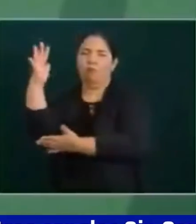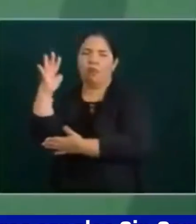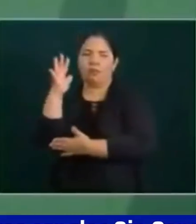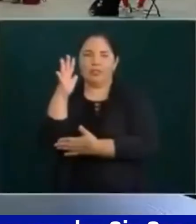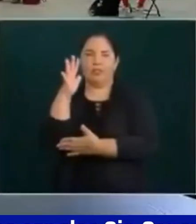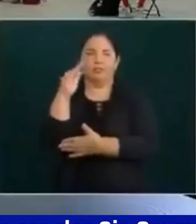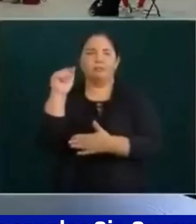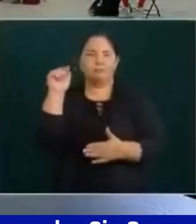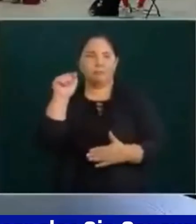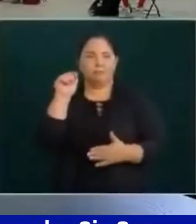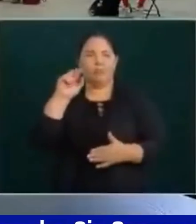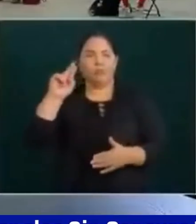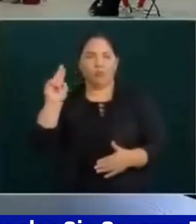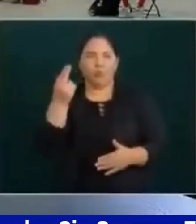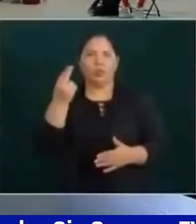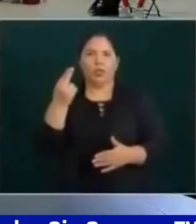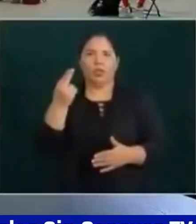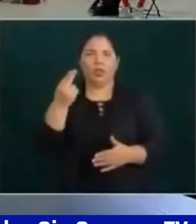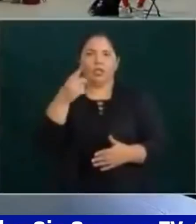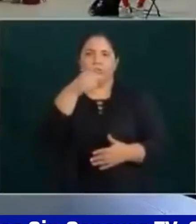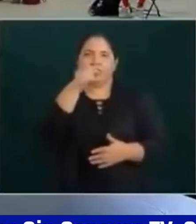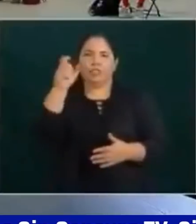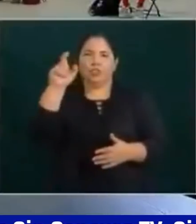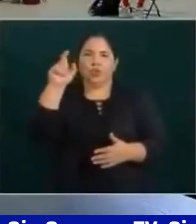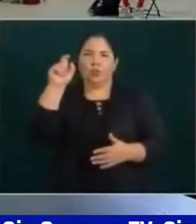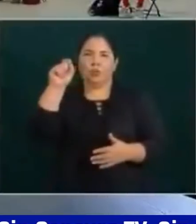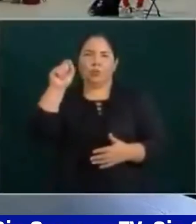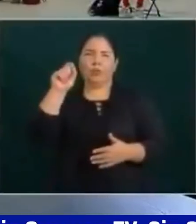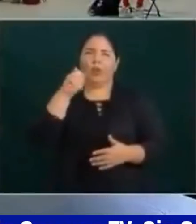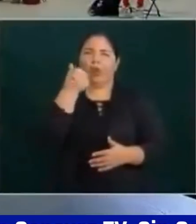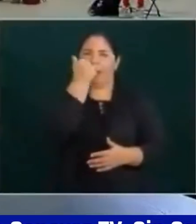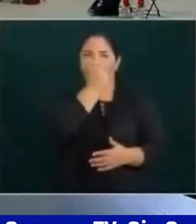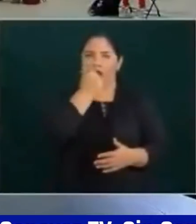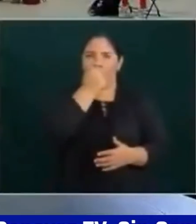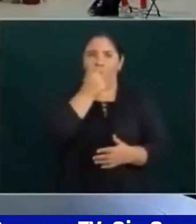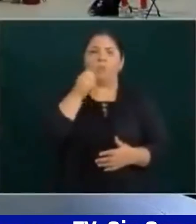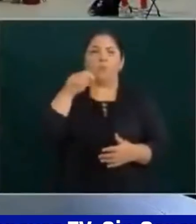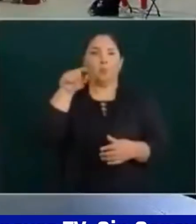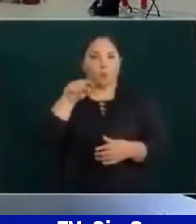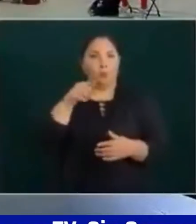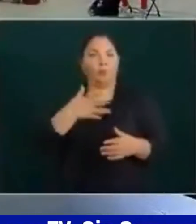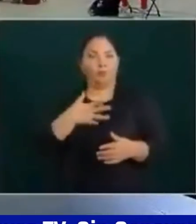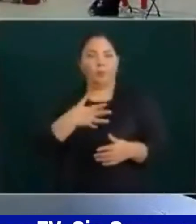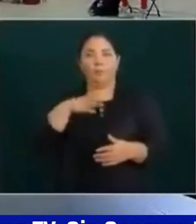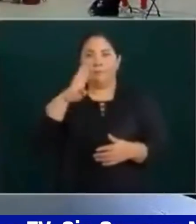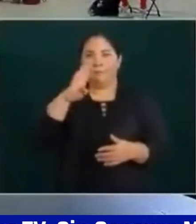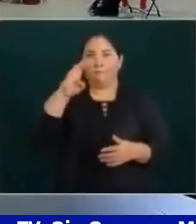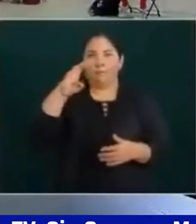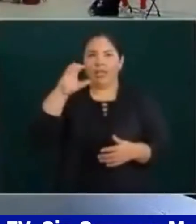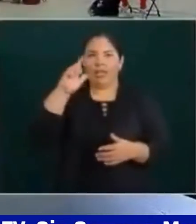Badiraguato. Tiene 120 alumnos becados,